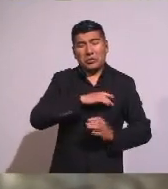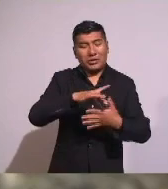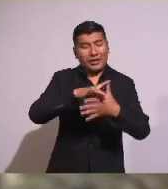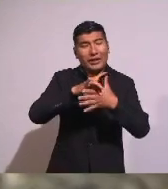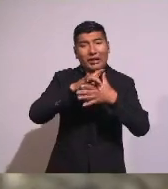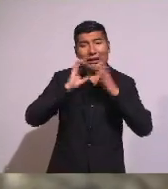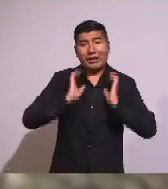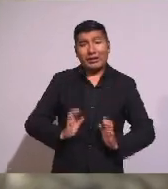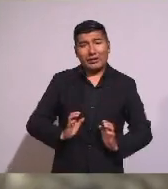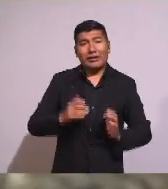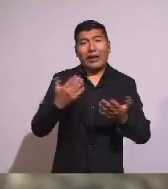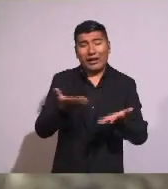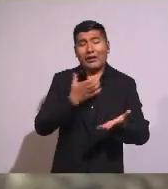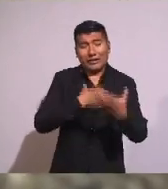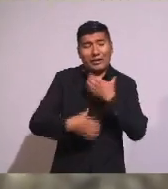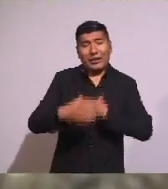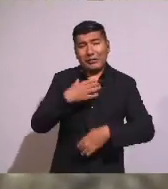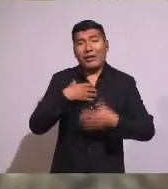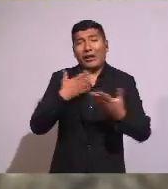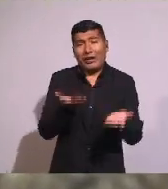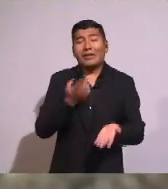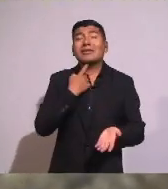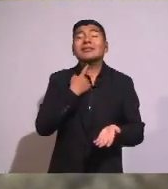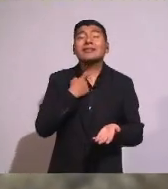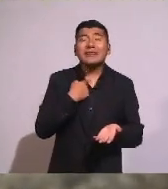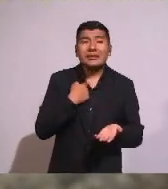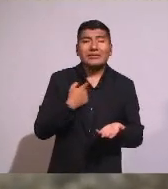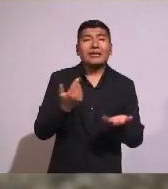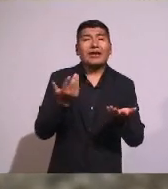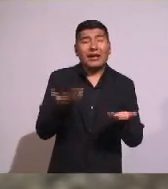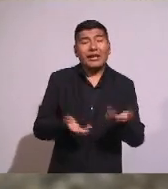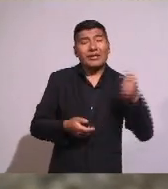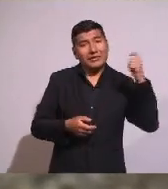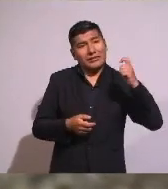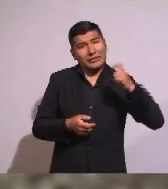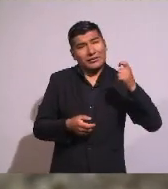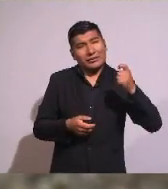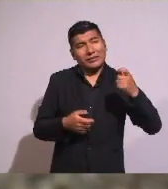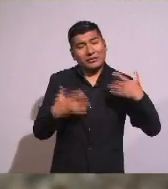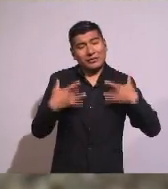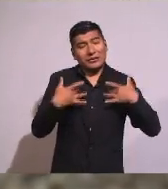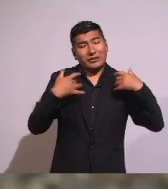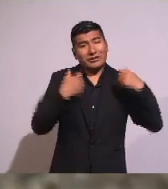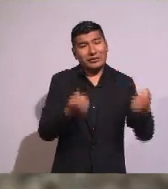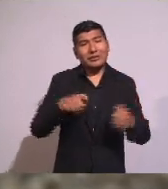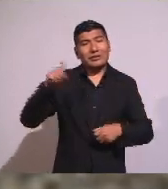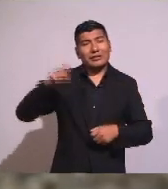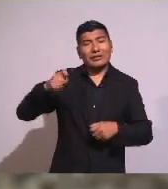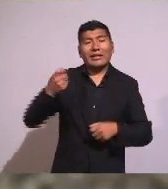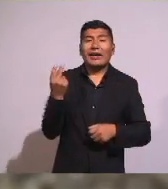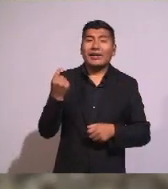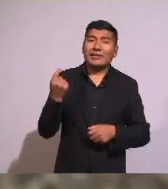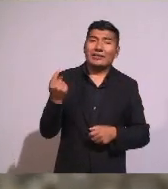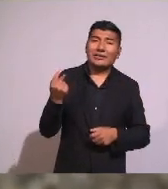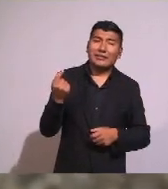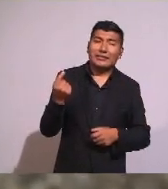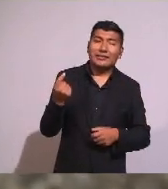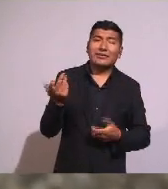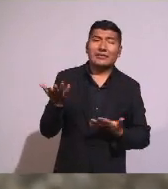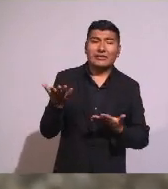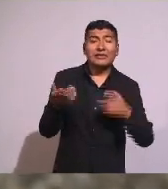necesidades tenemos hambre tenemos sed tenemos necesidad de salud necesidad de dinero